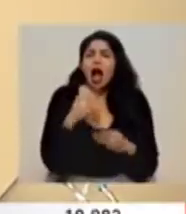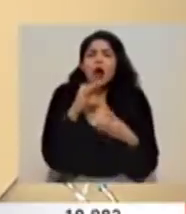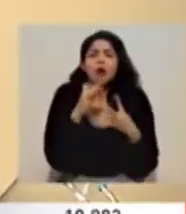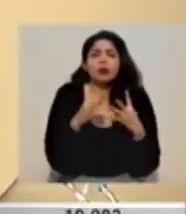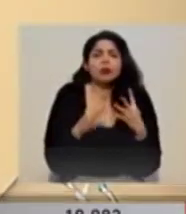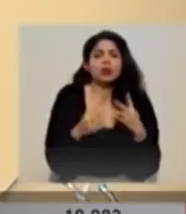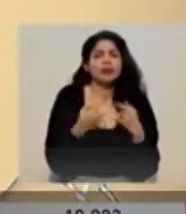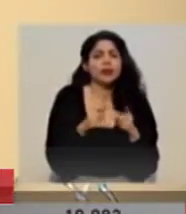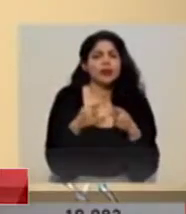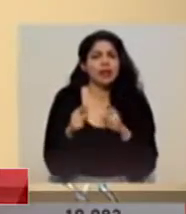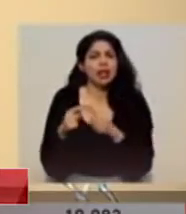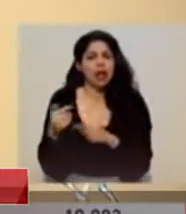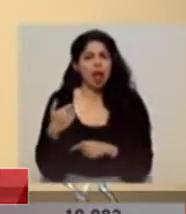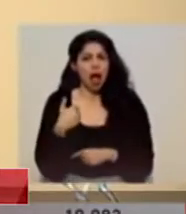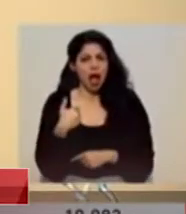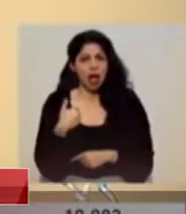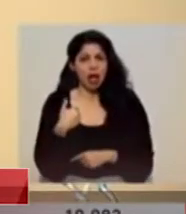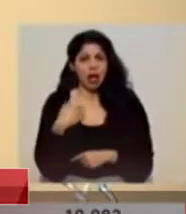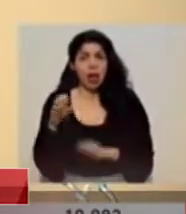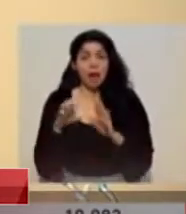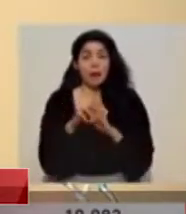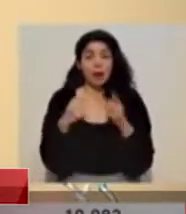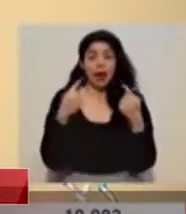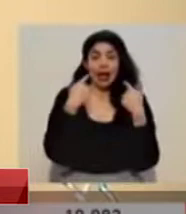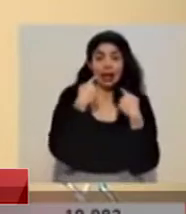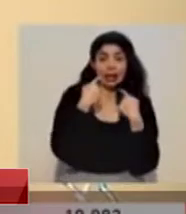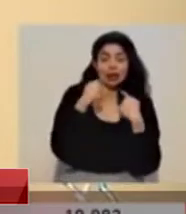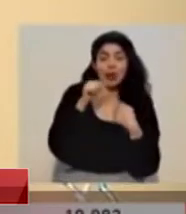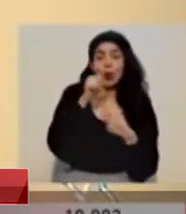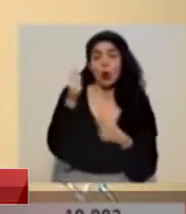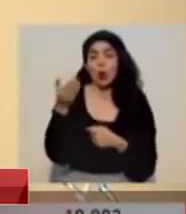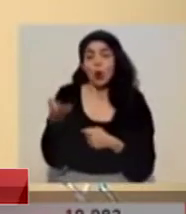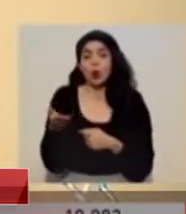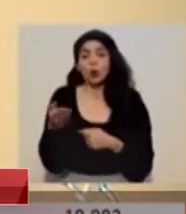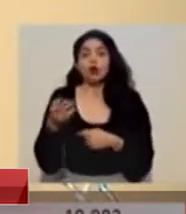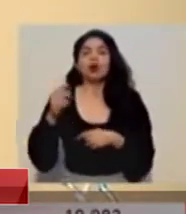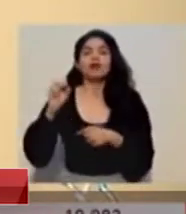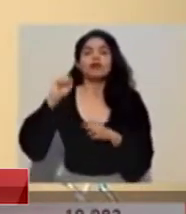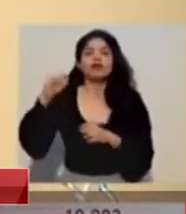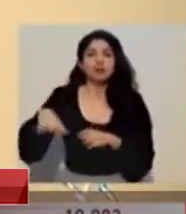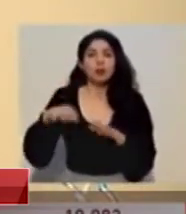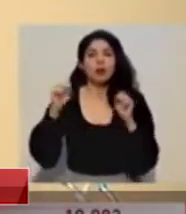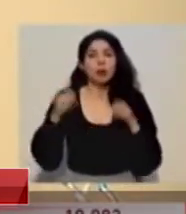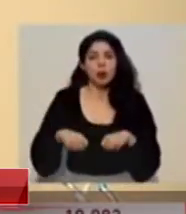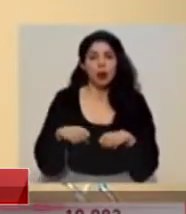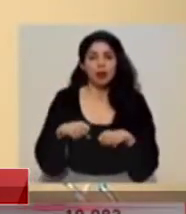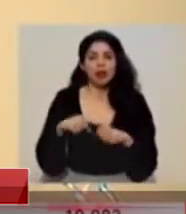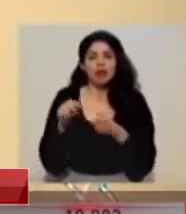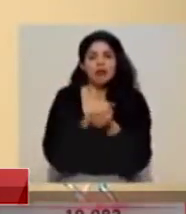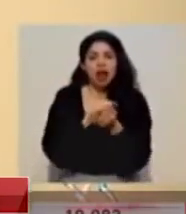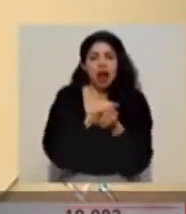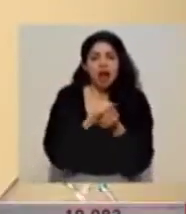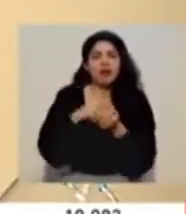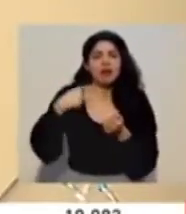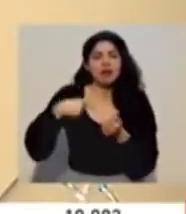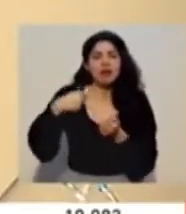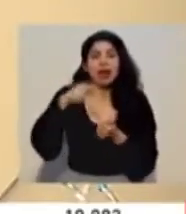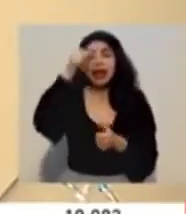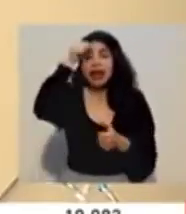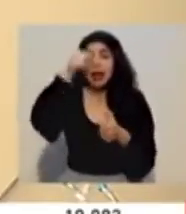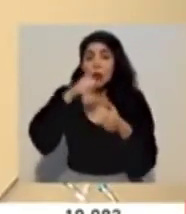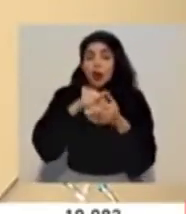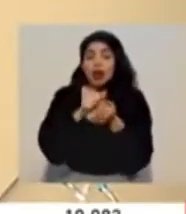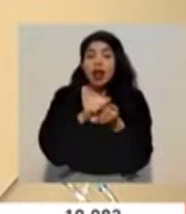opciones, como este por ejemplo o este otro que son reutilizables, que se pueden lavar varias veces.